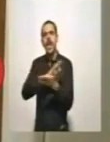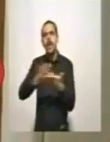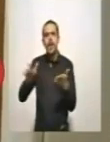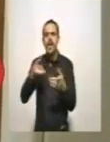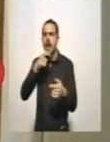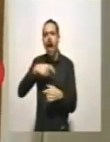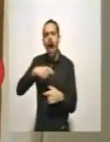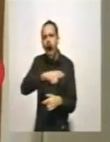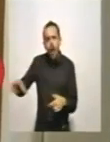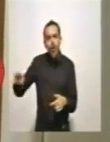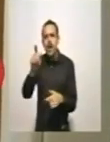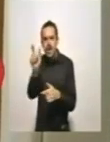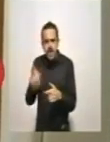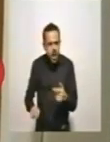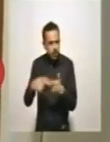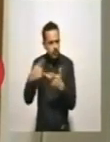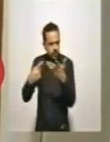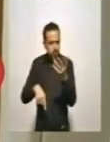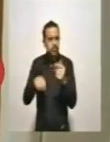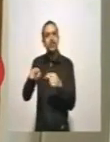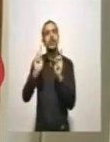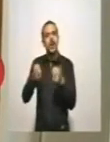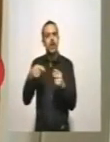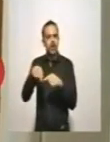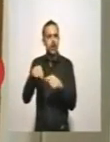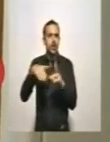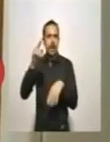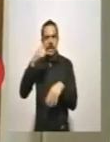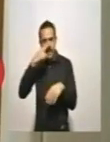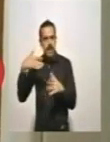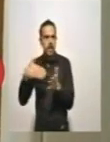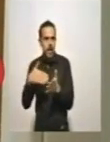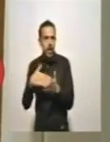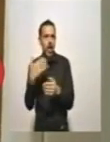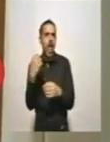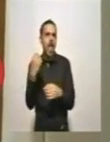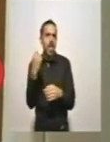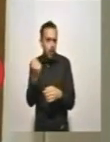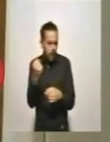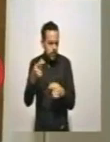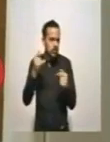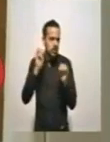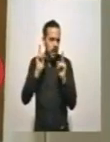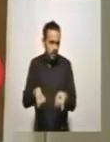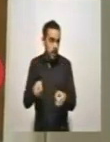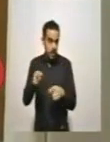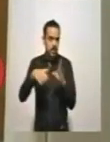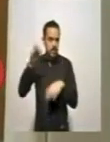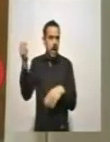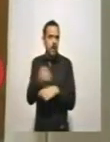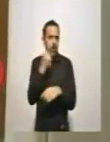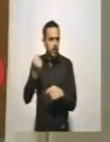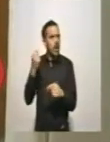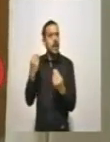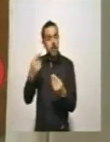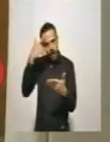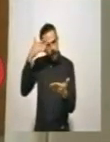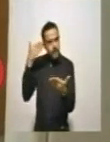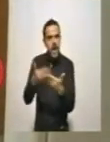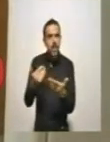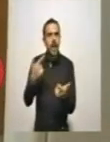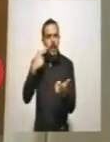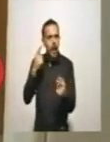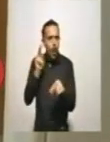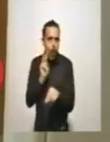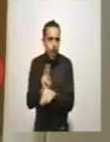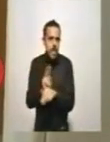de pesos, dado que obras de saneamiento entendemos que son las fundamentales para hacer frente a cuestiones de salud